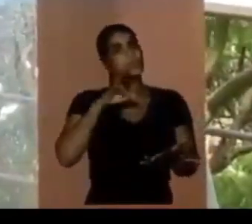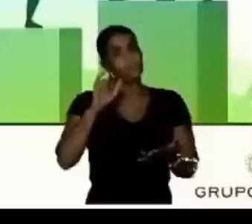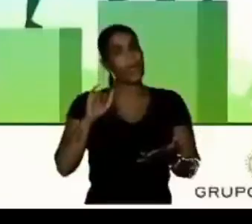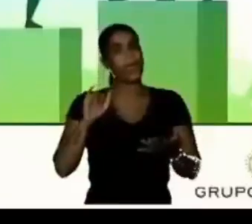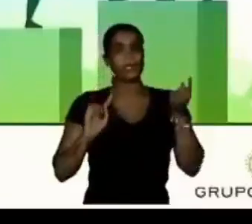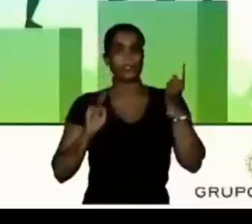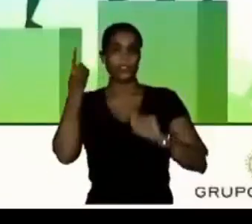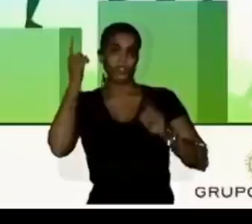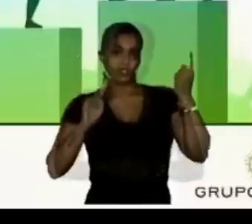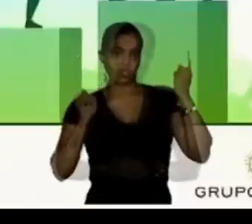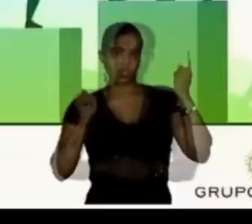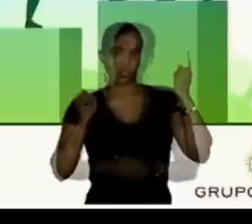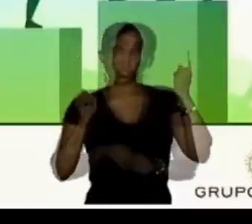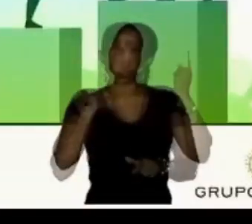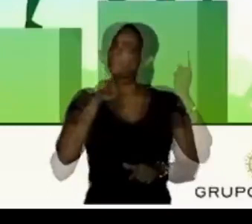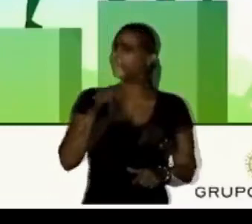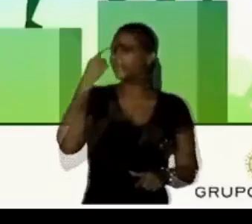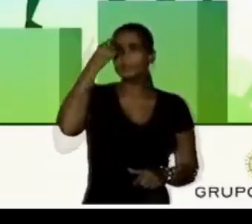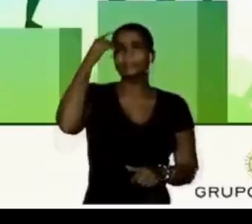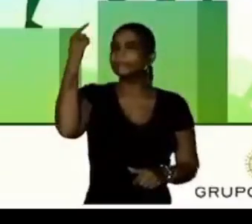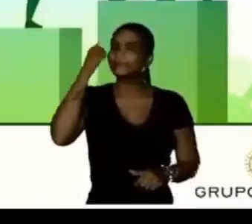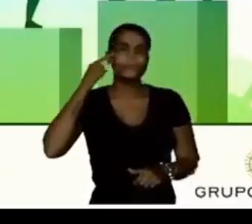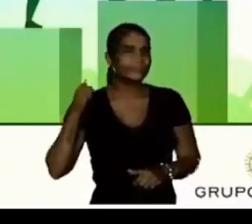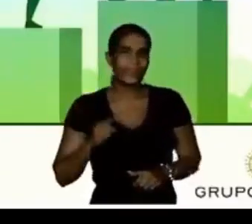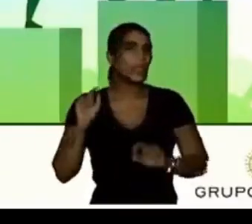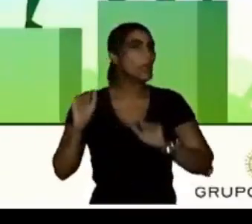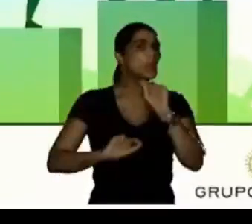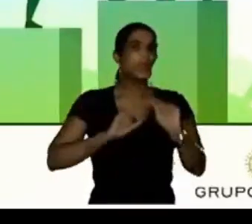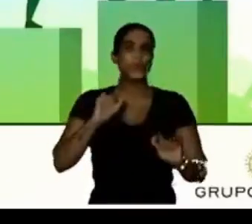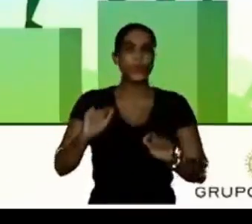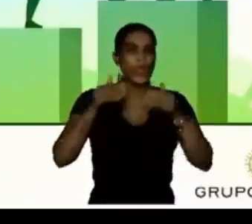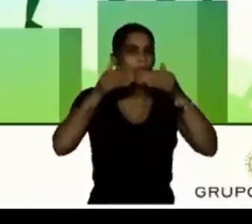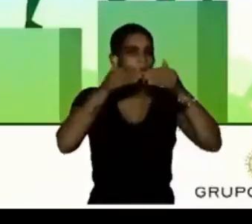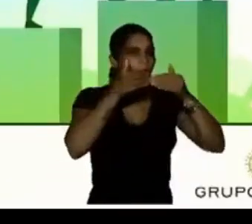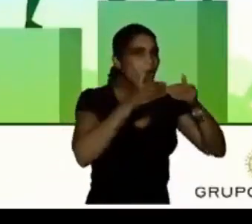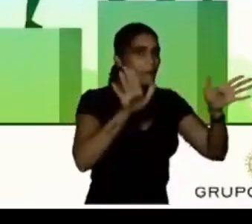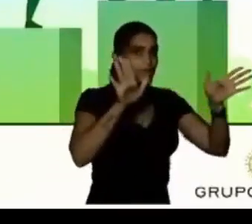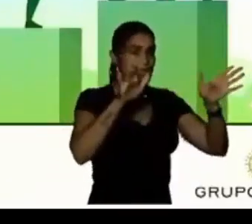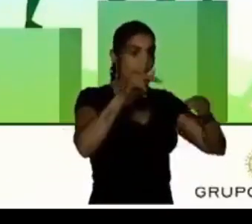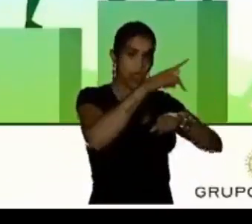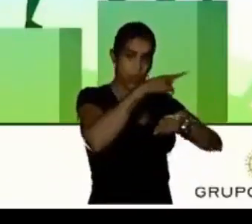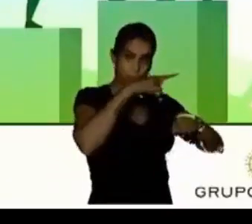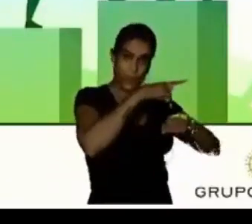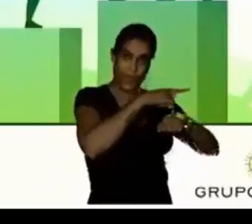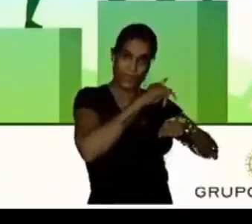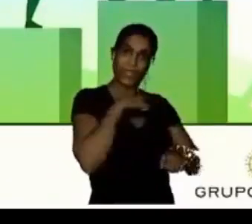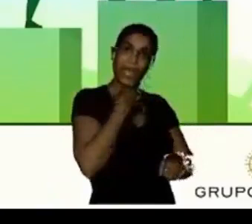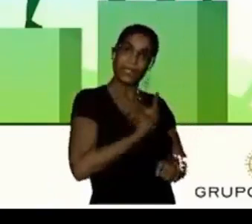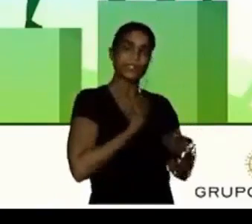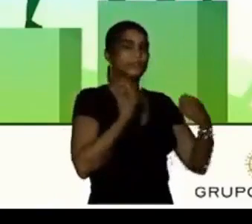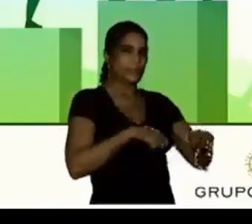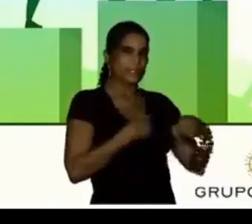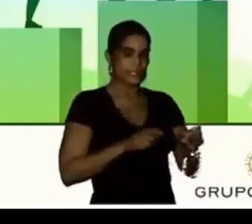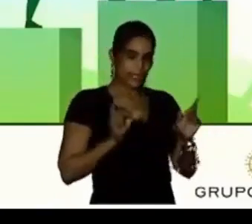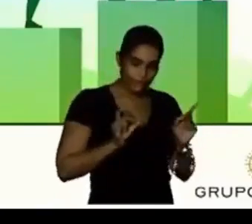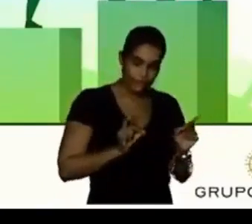vamos para Chile y vamos para Paraguay. Ustedes no tienen idea de qué es hacer apertura de un país, y nosotros contamos